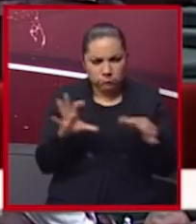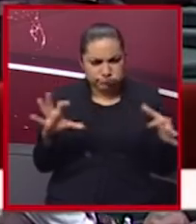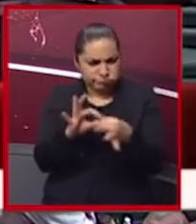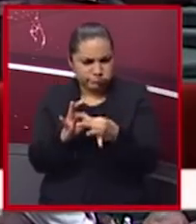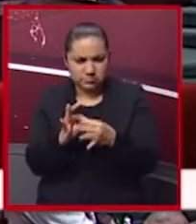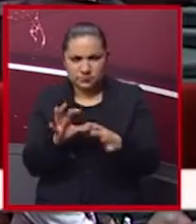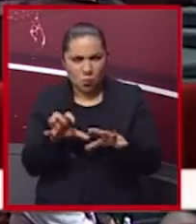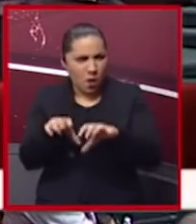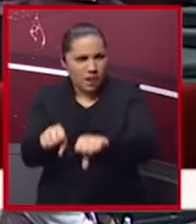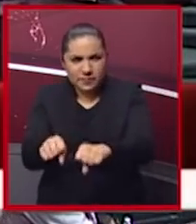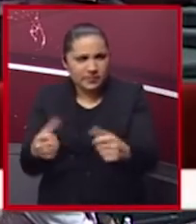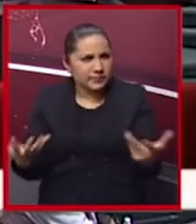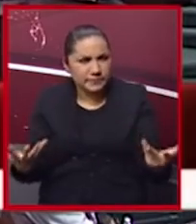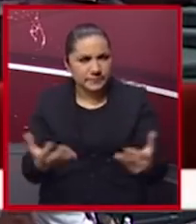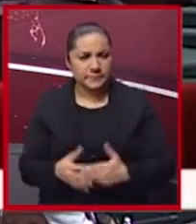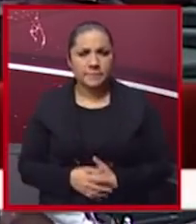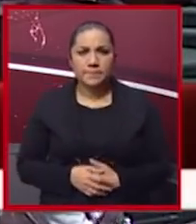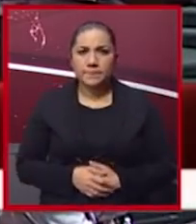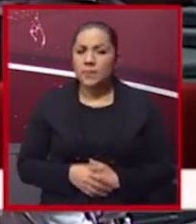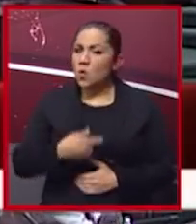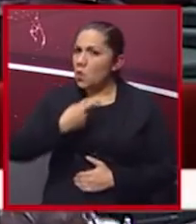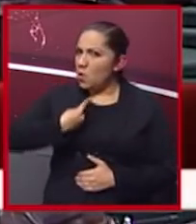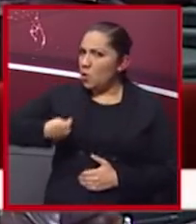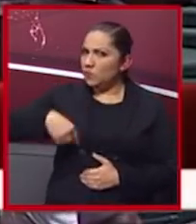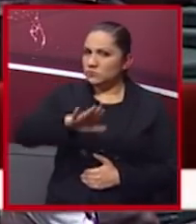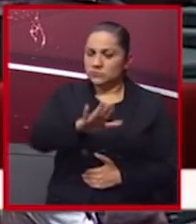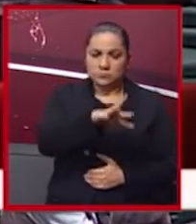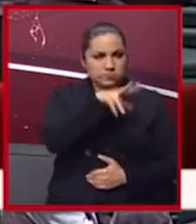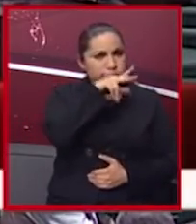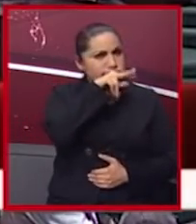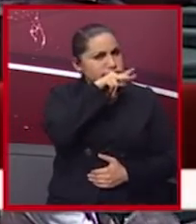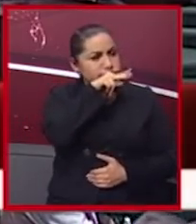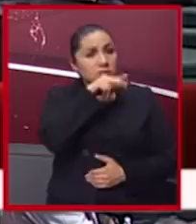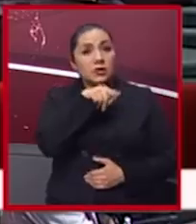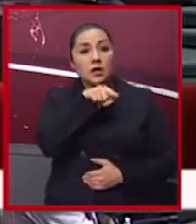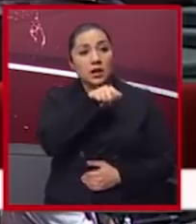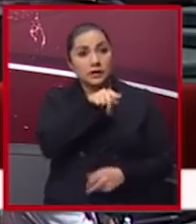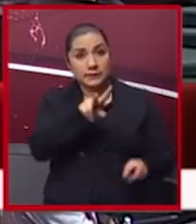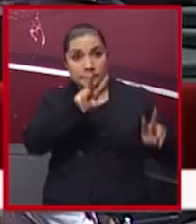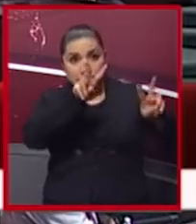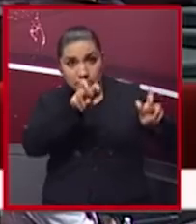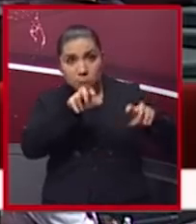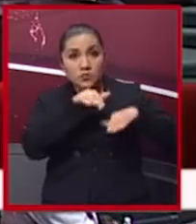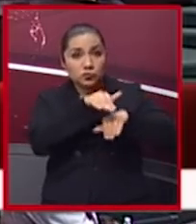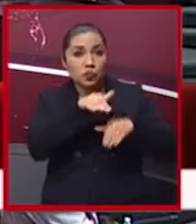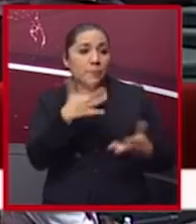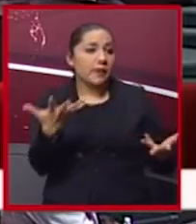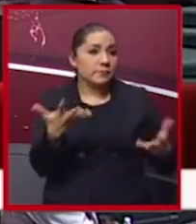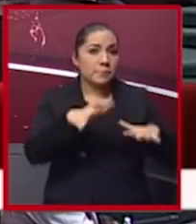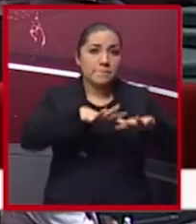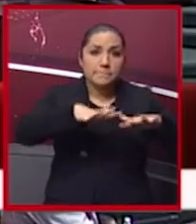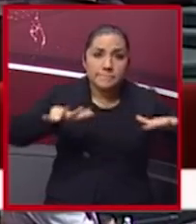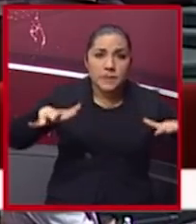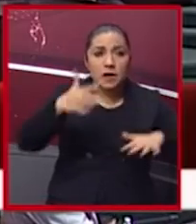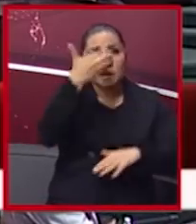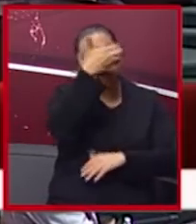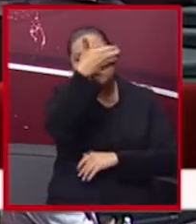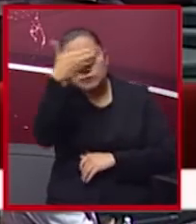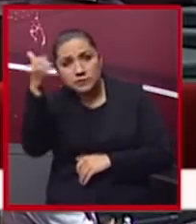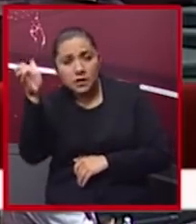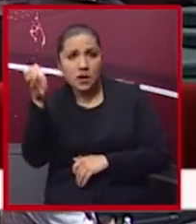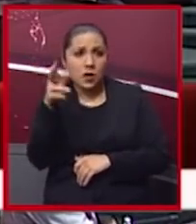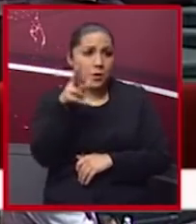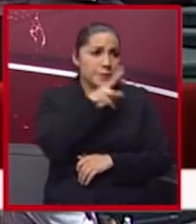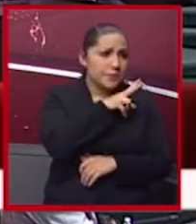preocupa seriamente, señor secretario, que el sector medioambiental esté sufriendo un fuerte recorte en la propuesta de